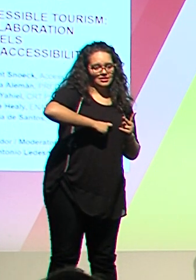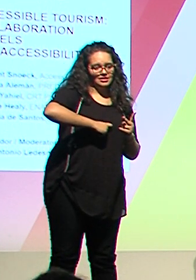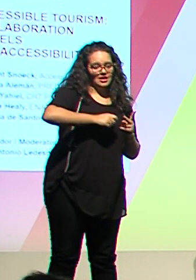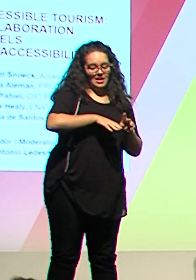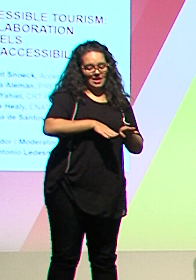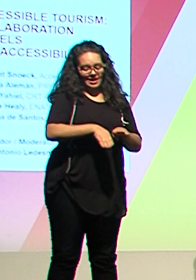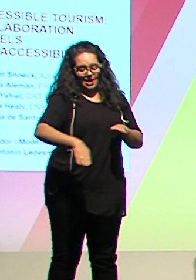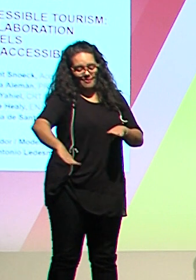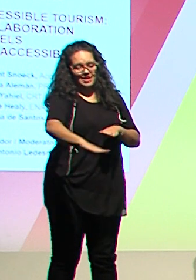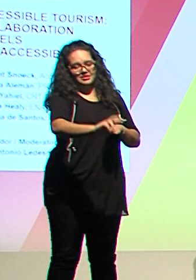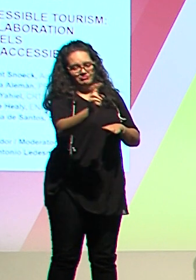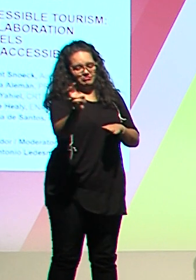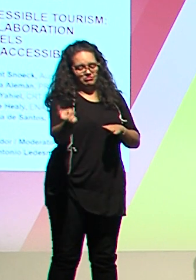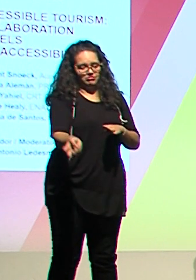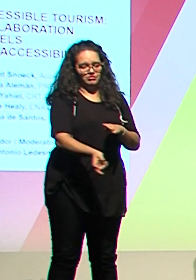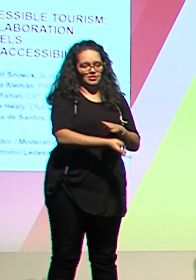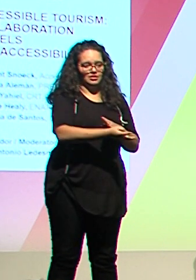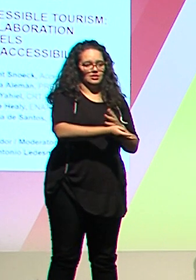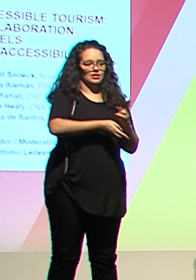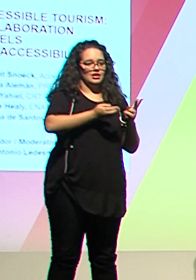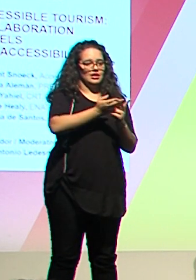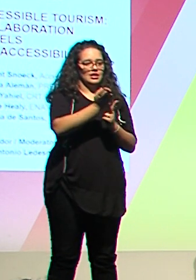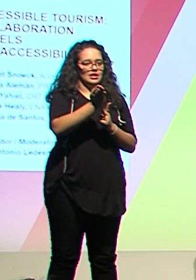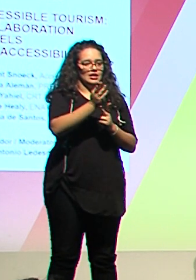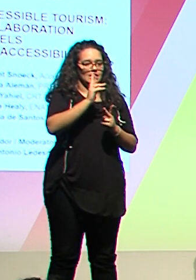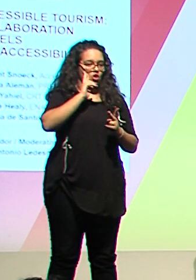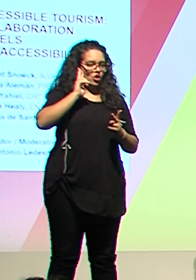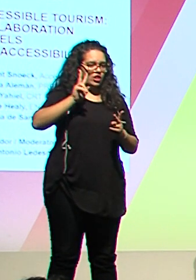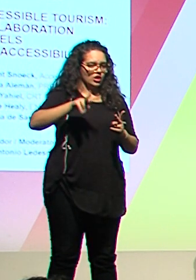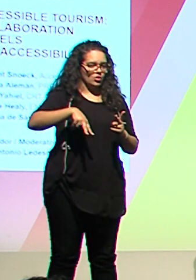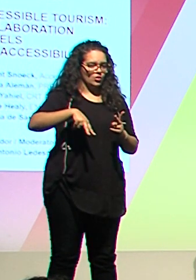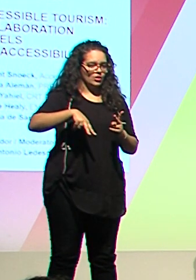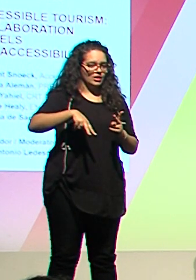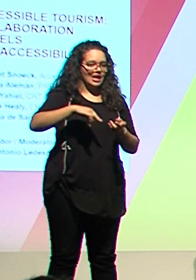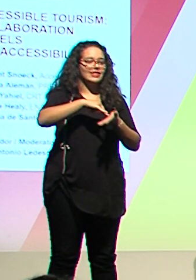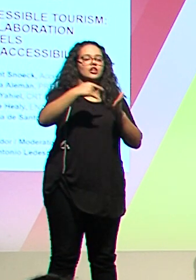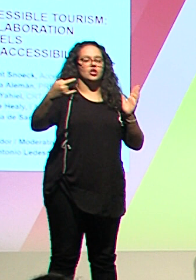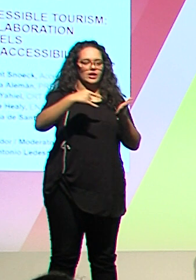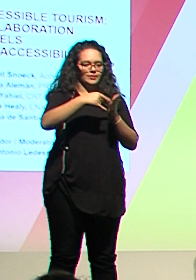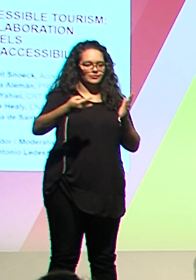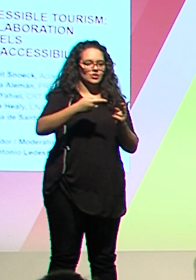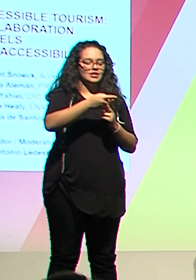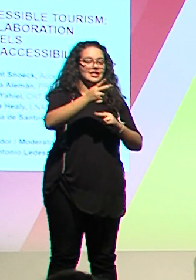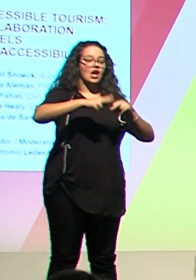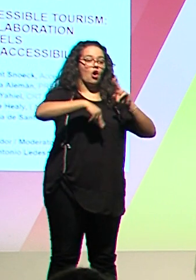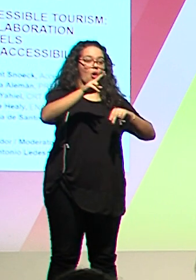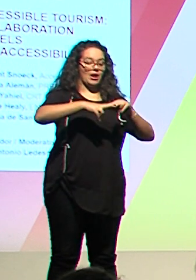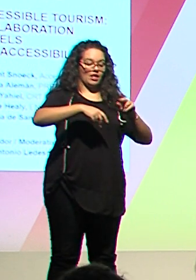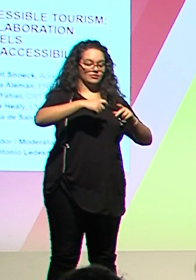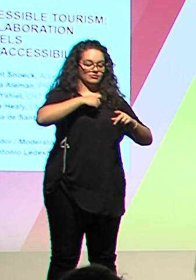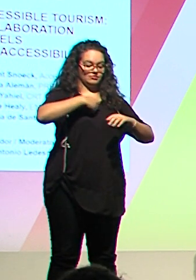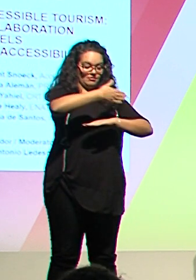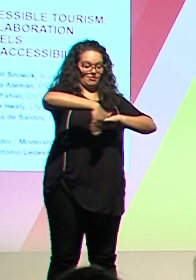rampas, tal, y tecnología. Quien va a ejecutar esa obra civil y